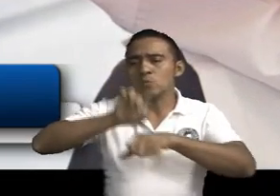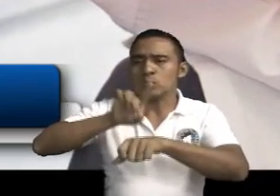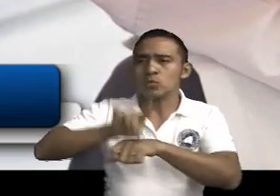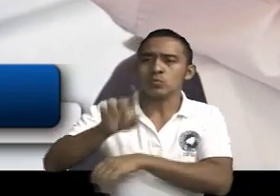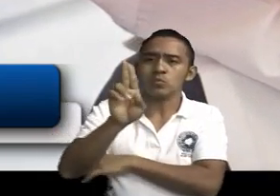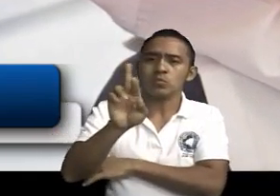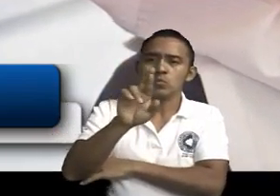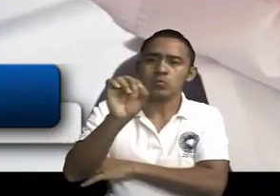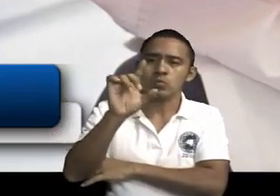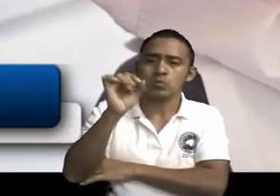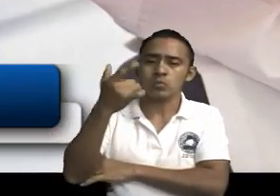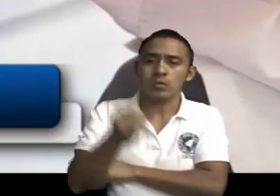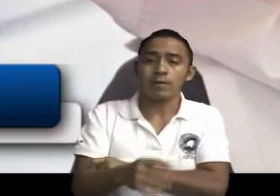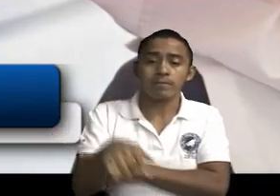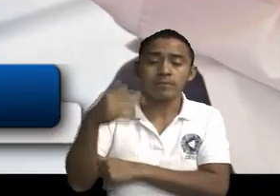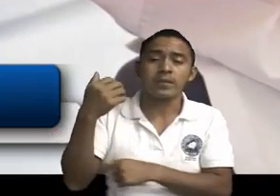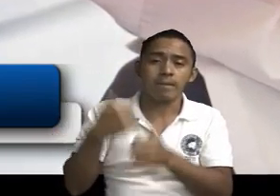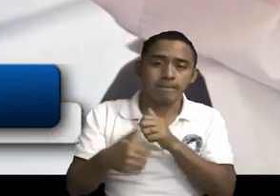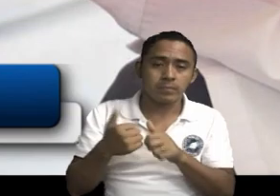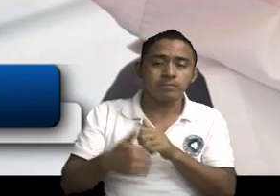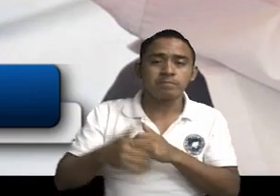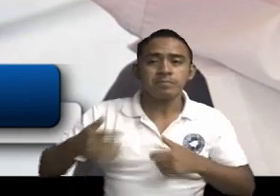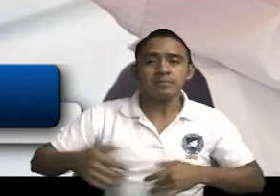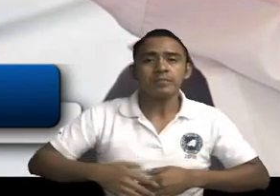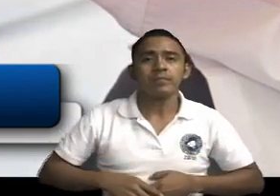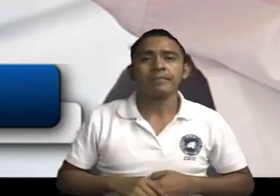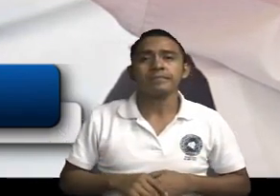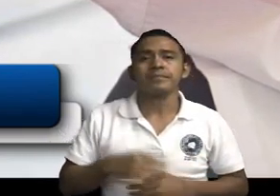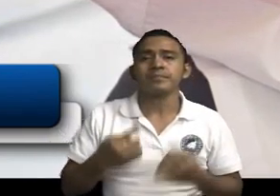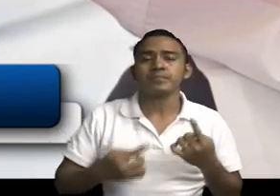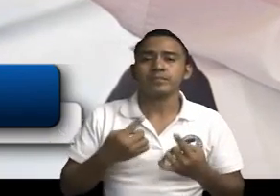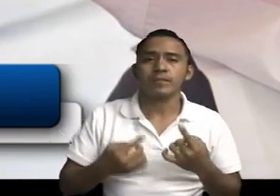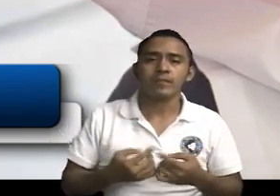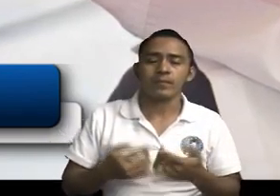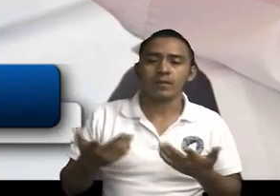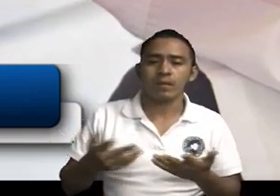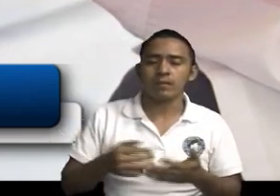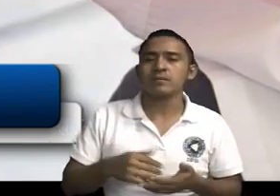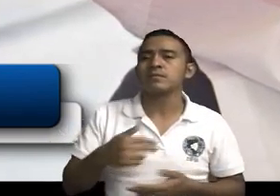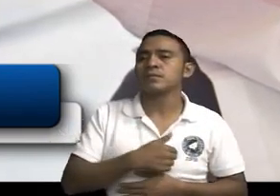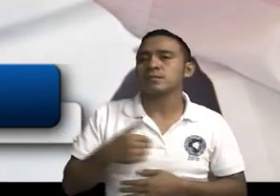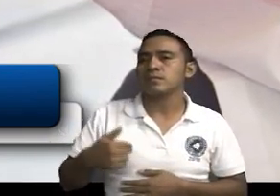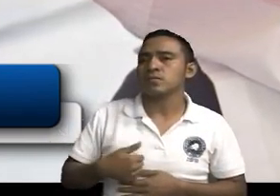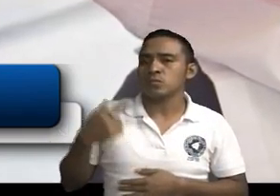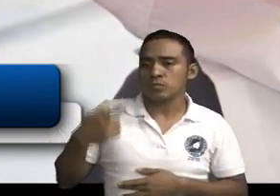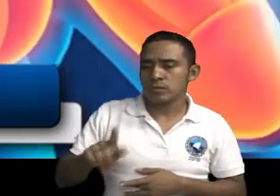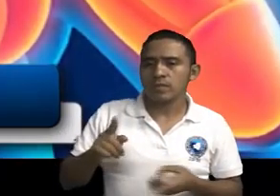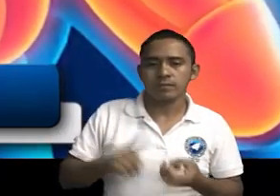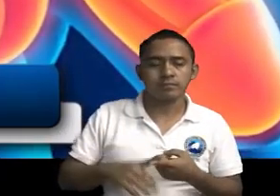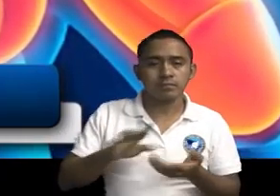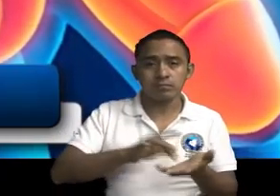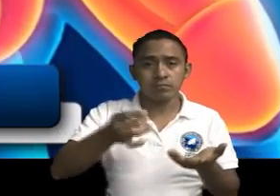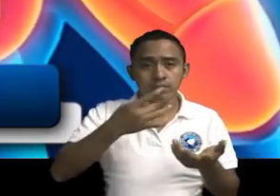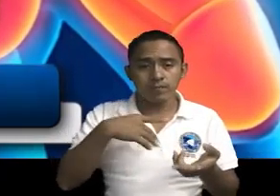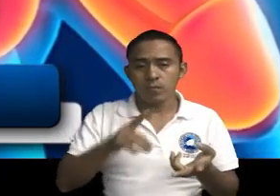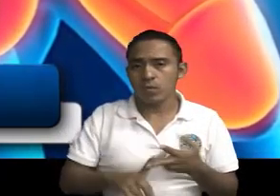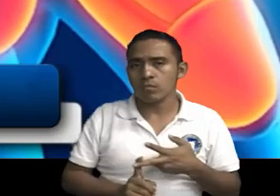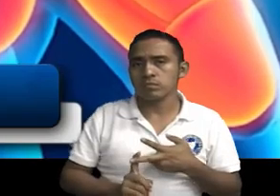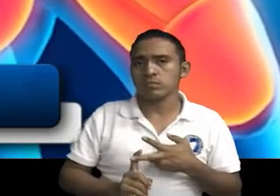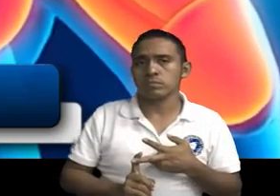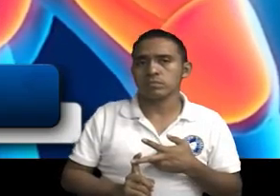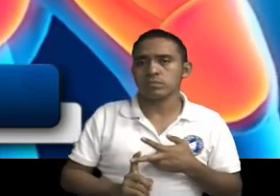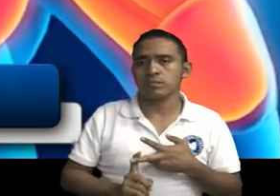donde el especialista por este problema? ¿Cuál es el tratamiento que ustedes indican? ¿Tiene que ver con fármaco? ¿Tiene que ver con